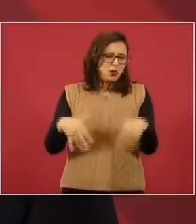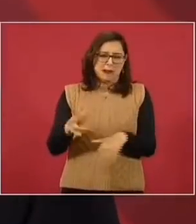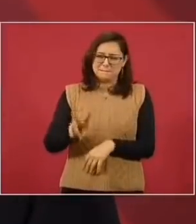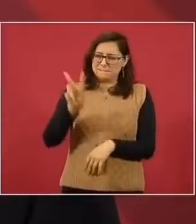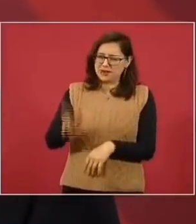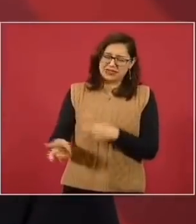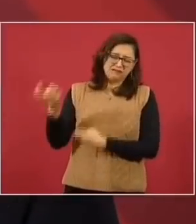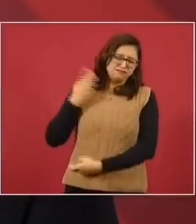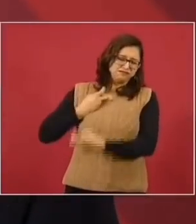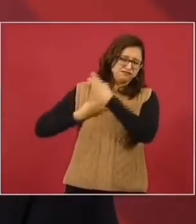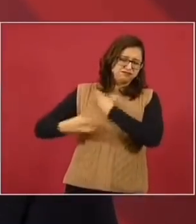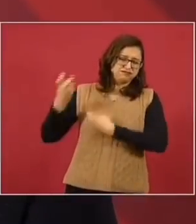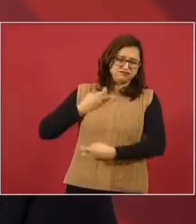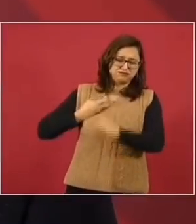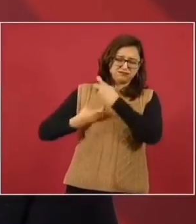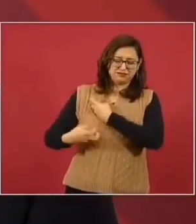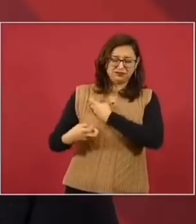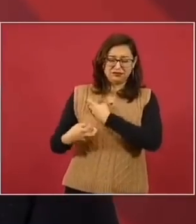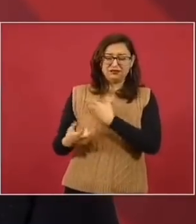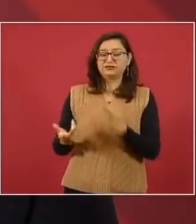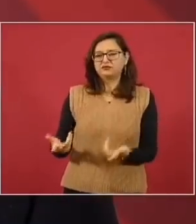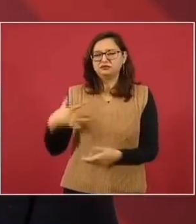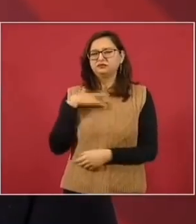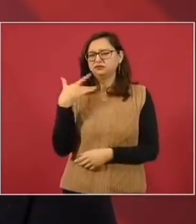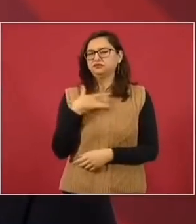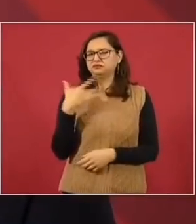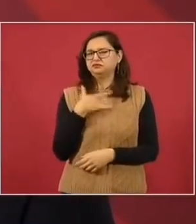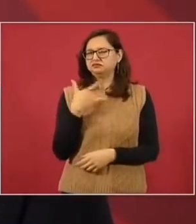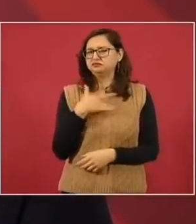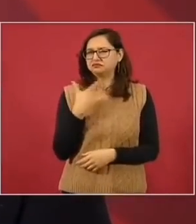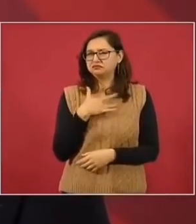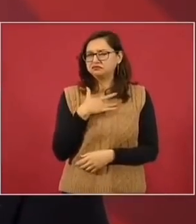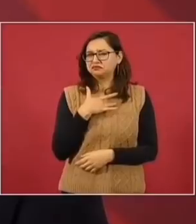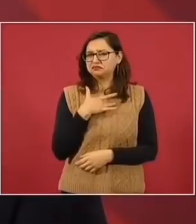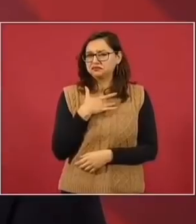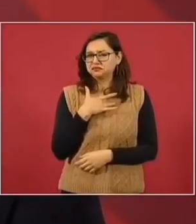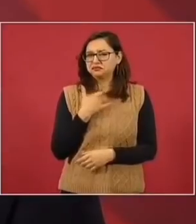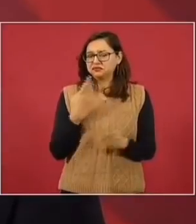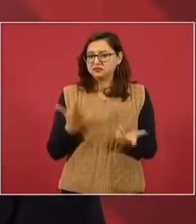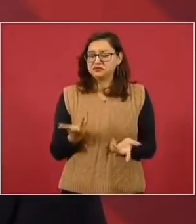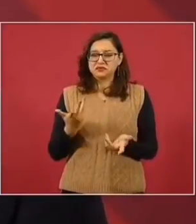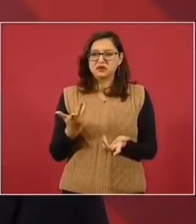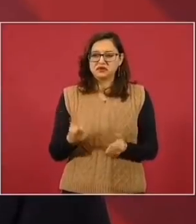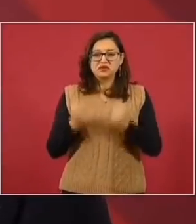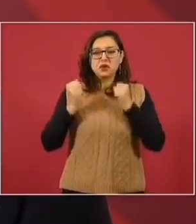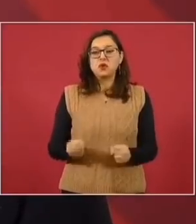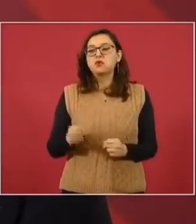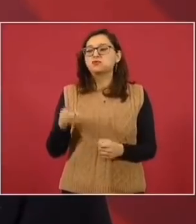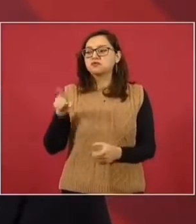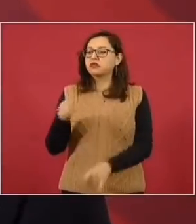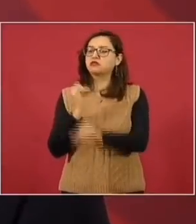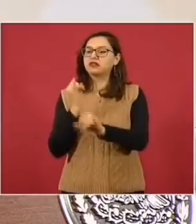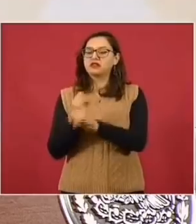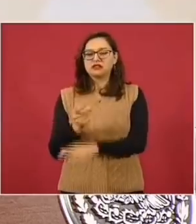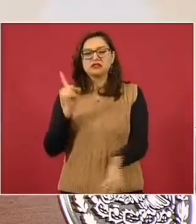con Facebook, Instagram, Twitter y tampoco TikTok, lo cual resulta ser sumamente extraño para una compañía que necesita